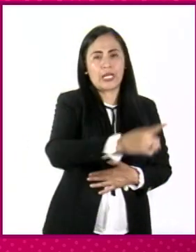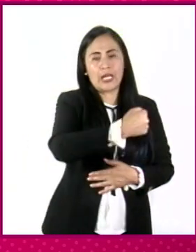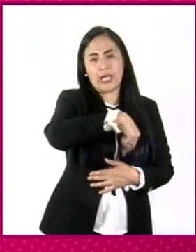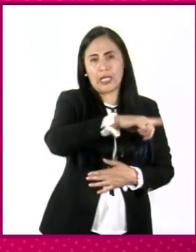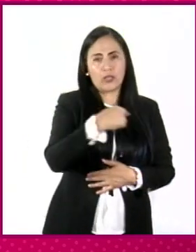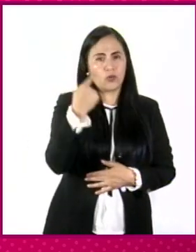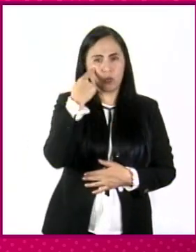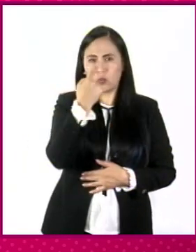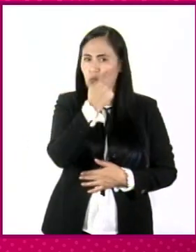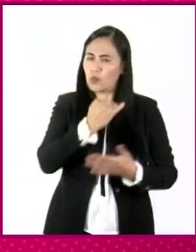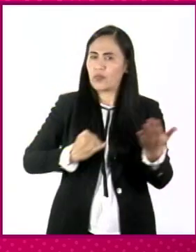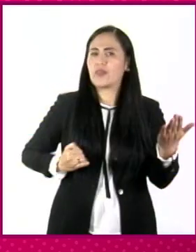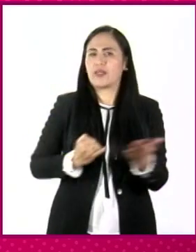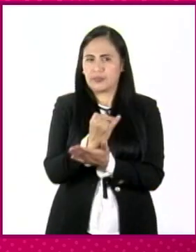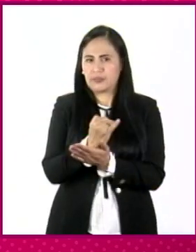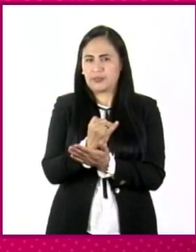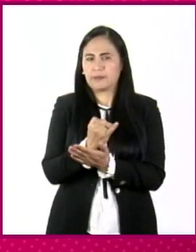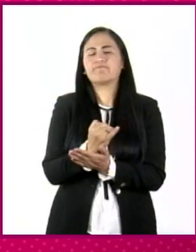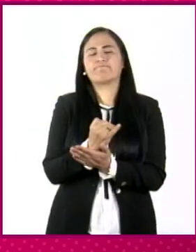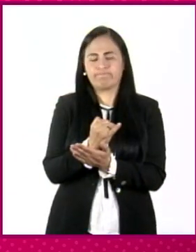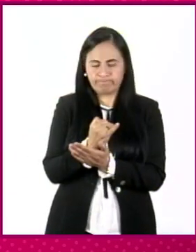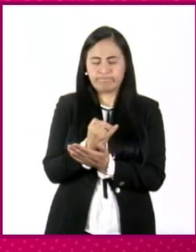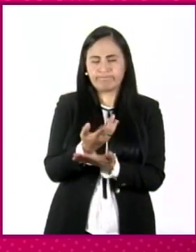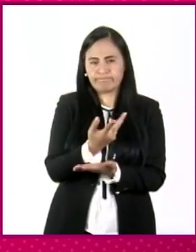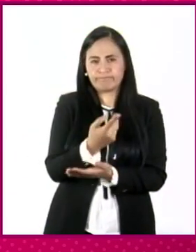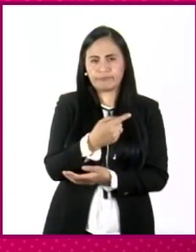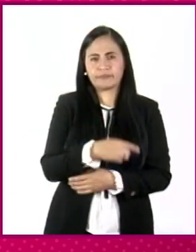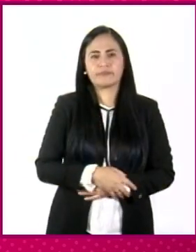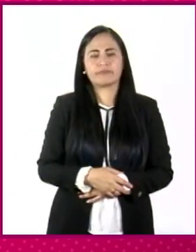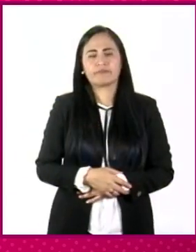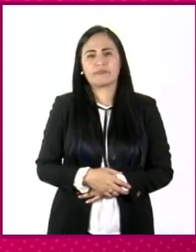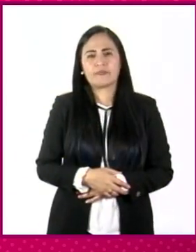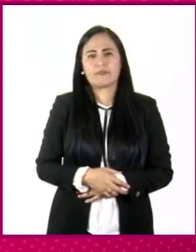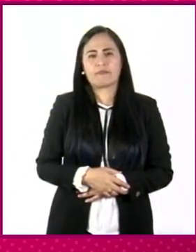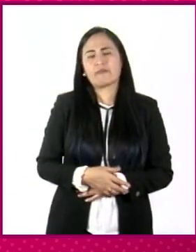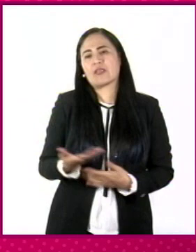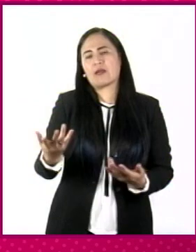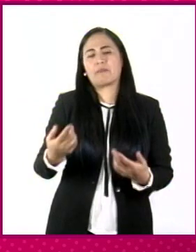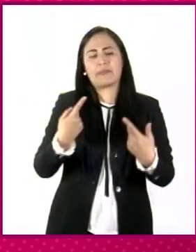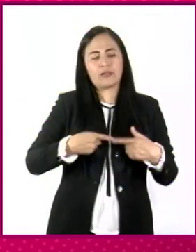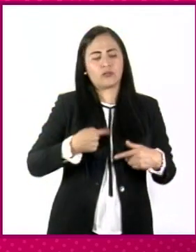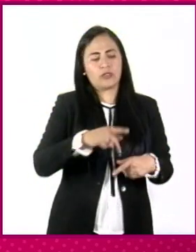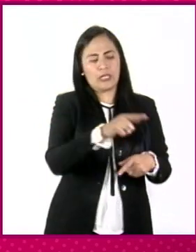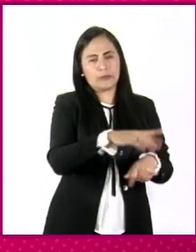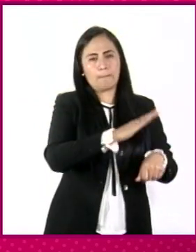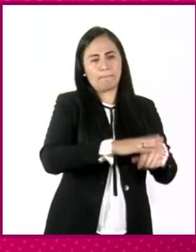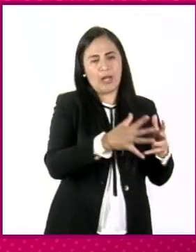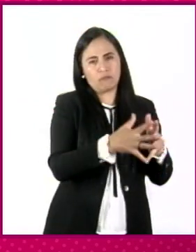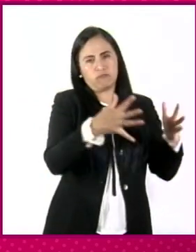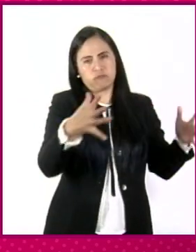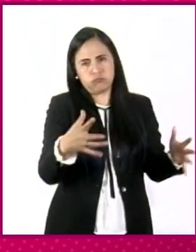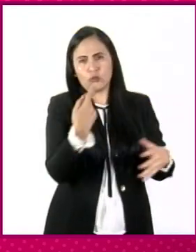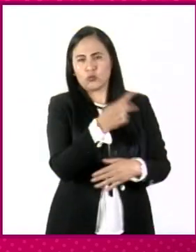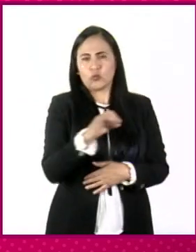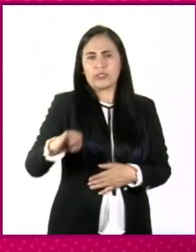través del pueblo se toman las decisiones de carácter público, que son de interés de las grandes mayorías, de todo un país, de toda una